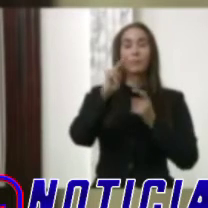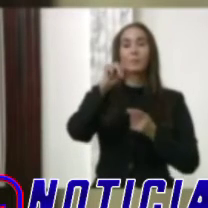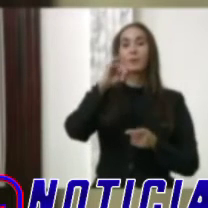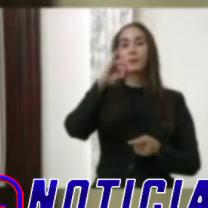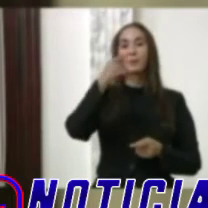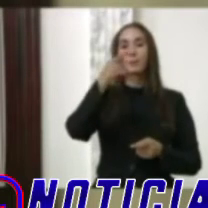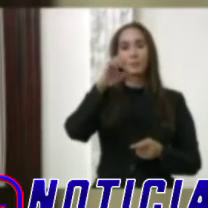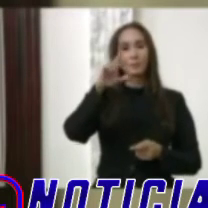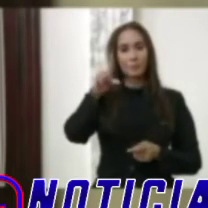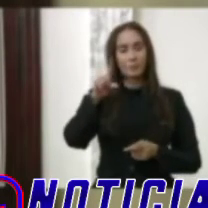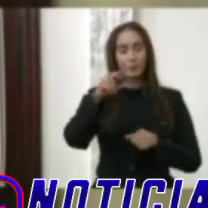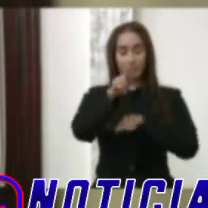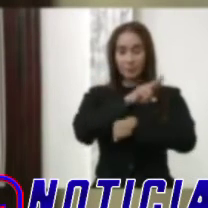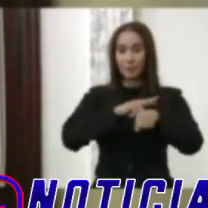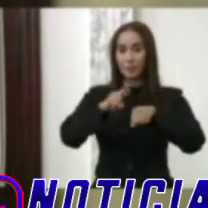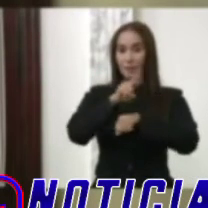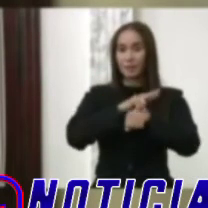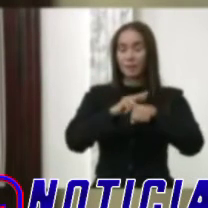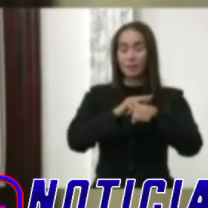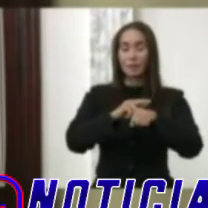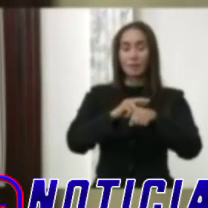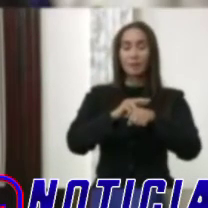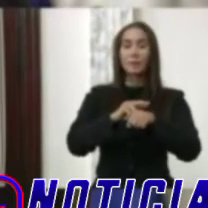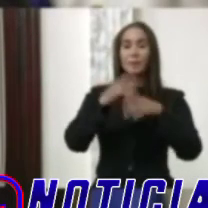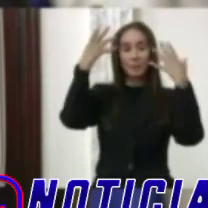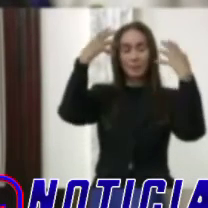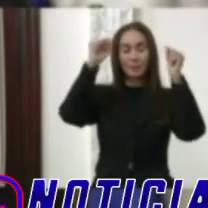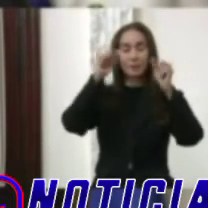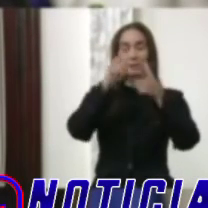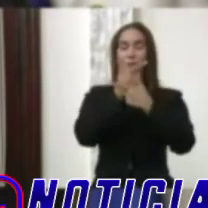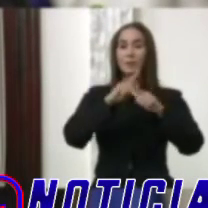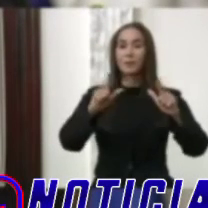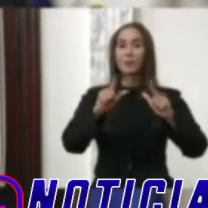vicepresidente regional de la Comisión de Libertad de Prensa de la CIP.